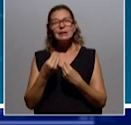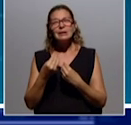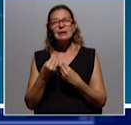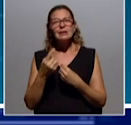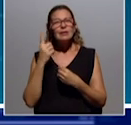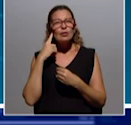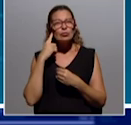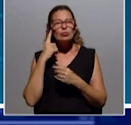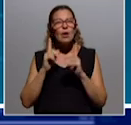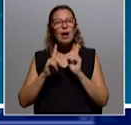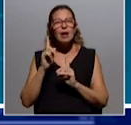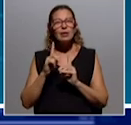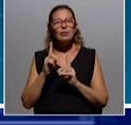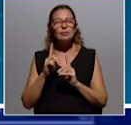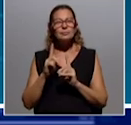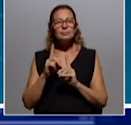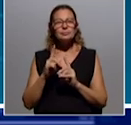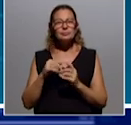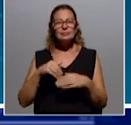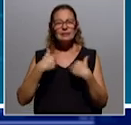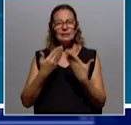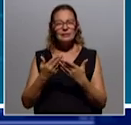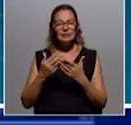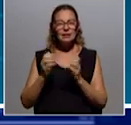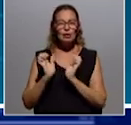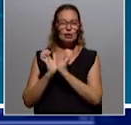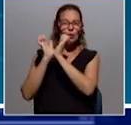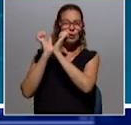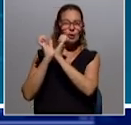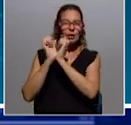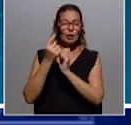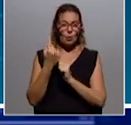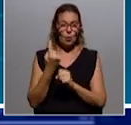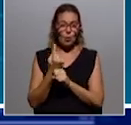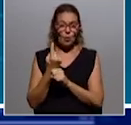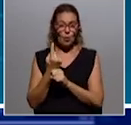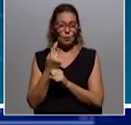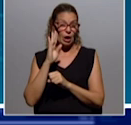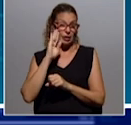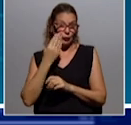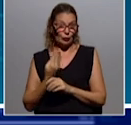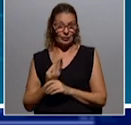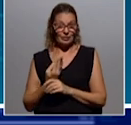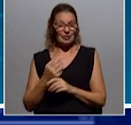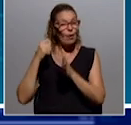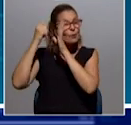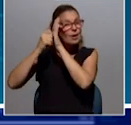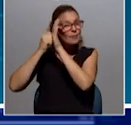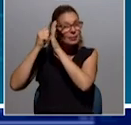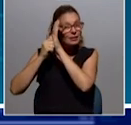si se escuchó algo de lo que fue la entrega de los premios Oscar, que bueno, salió beneficiada una o reconocida una